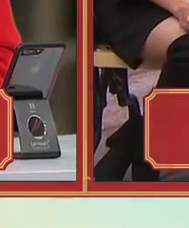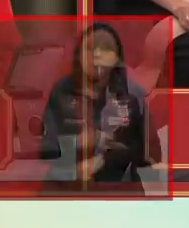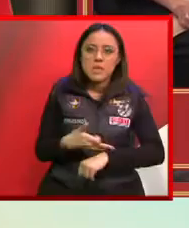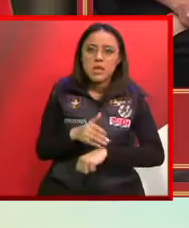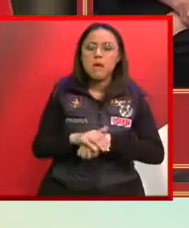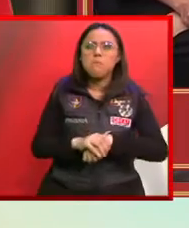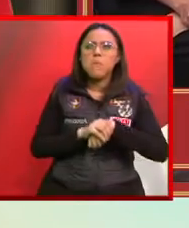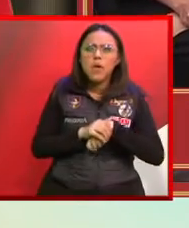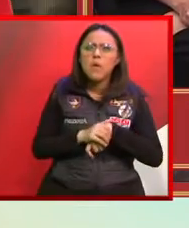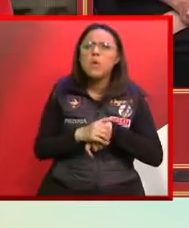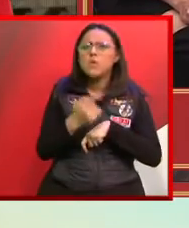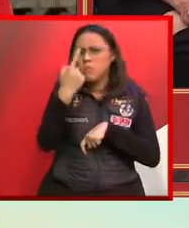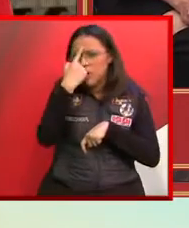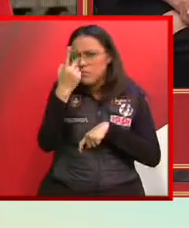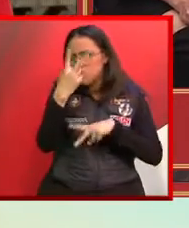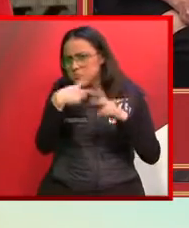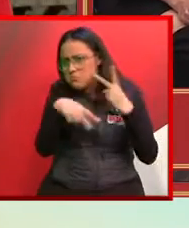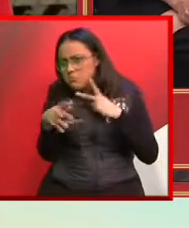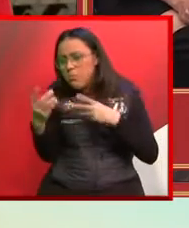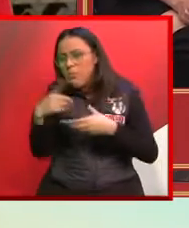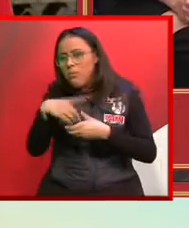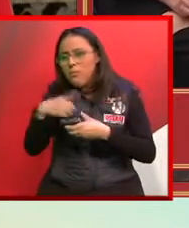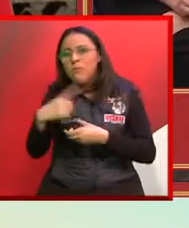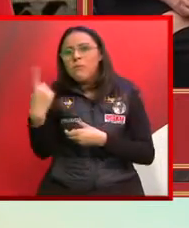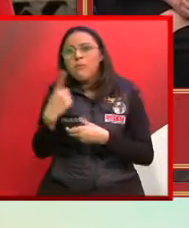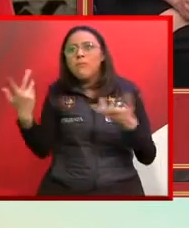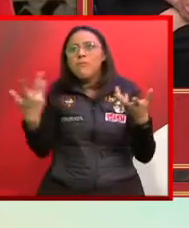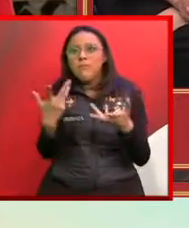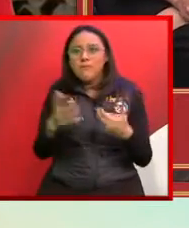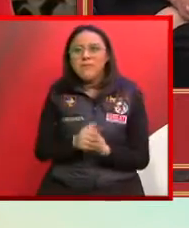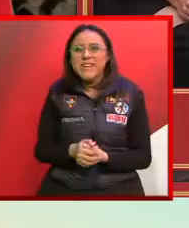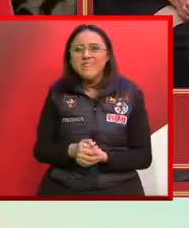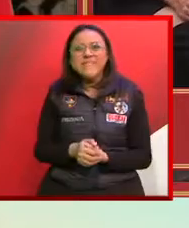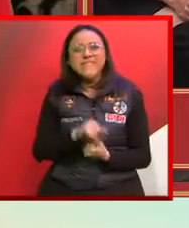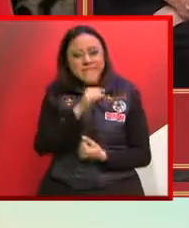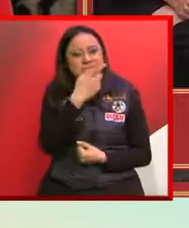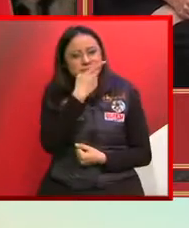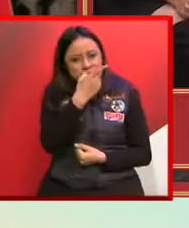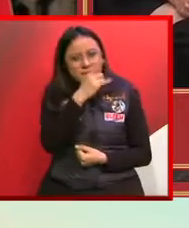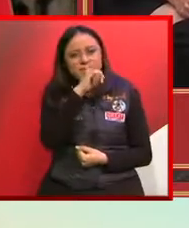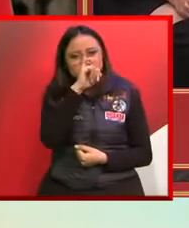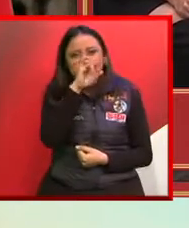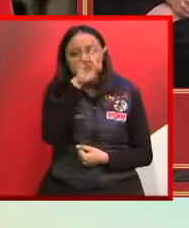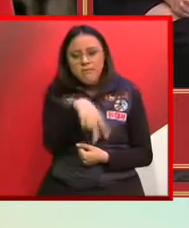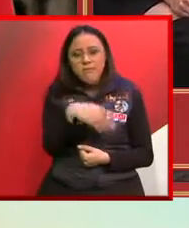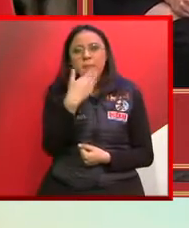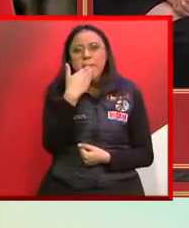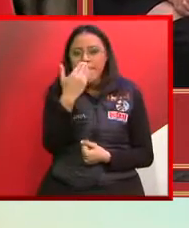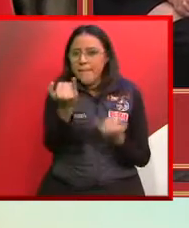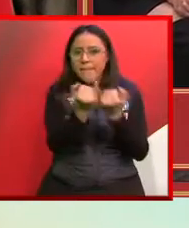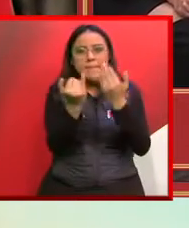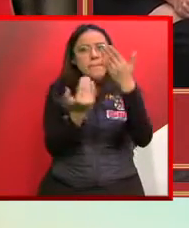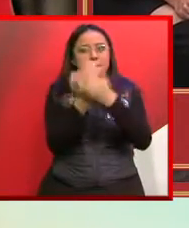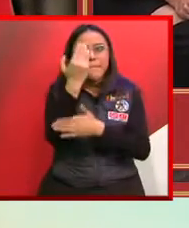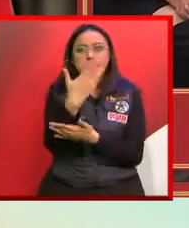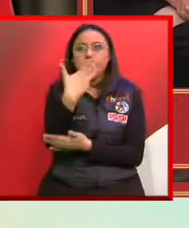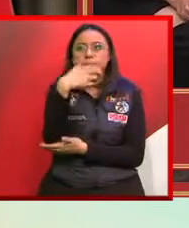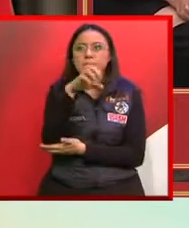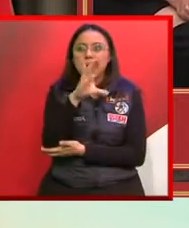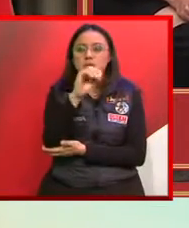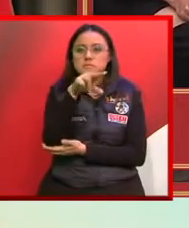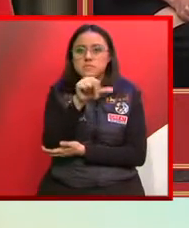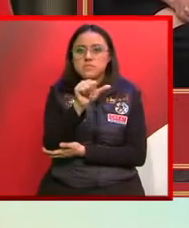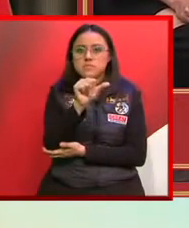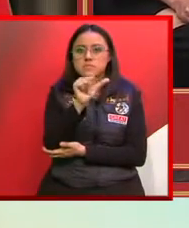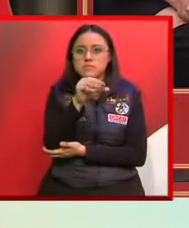los amigos, para que vengan y para que donen. Cuéntanos cuál es la dinámica. Ándale, cuéntanos. Claro, por supuesto. También en la mañana en Hechos AM llevamos